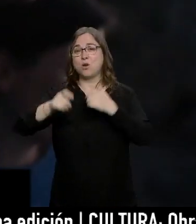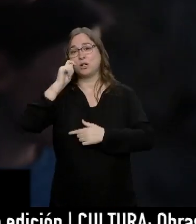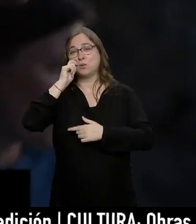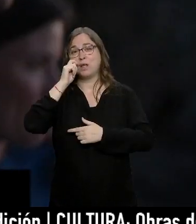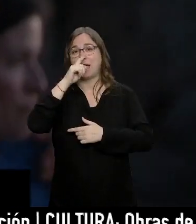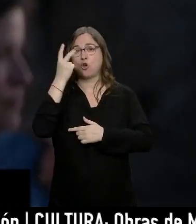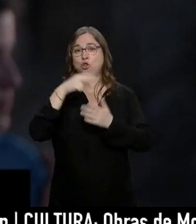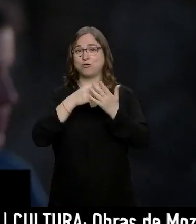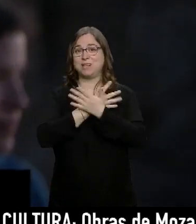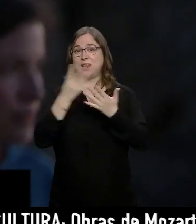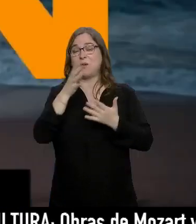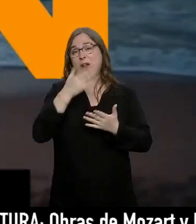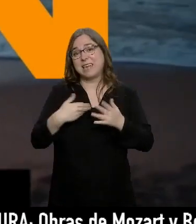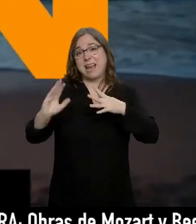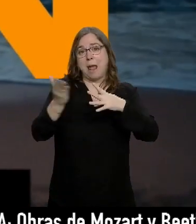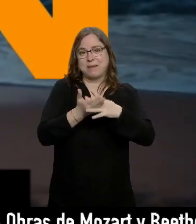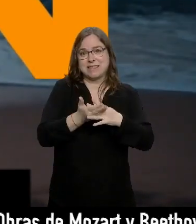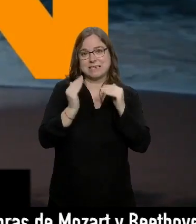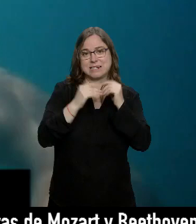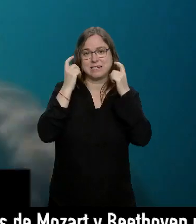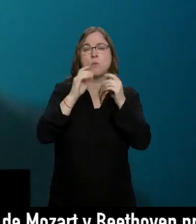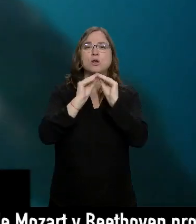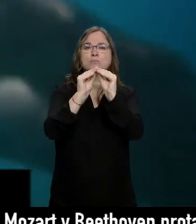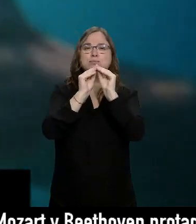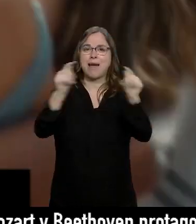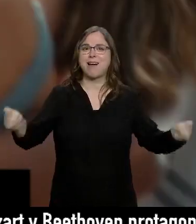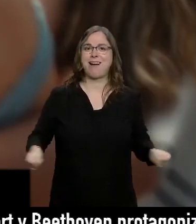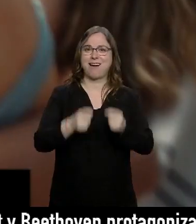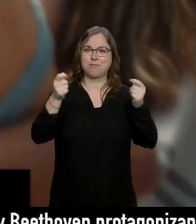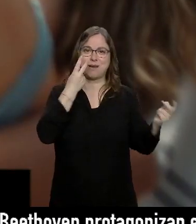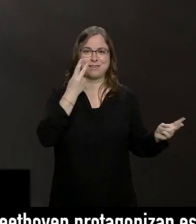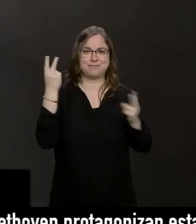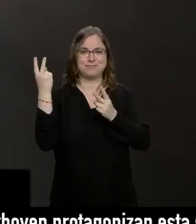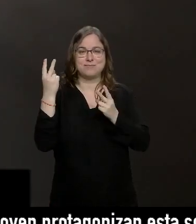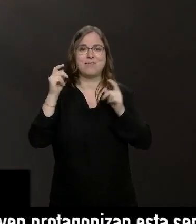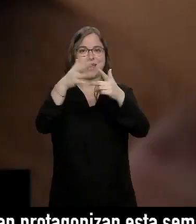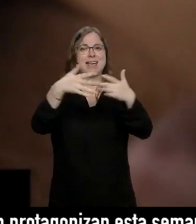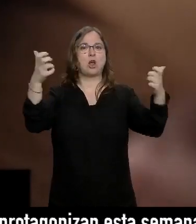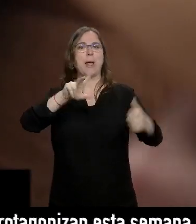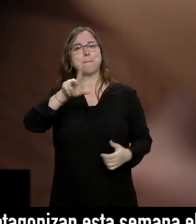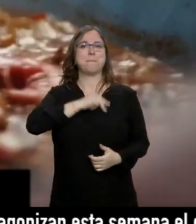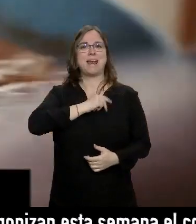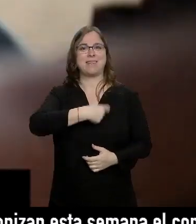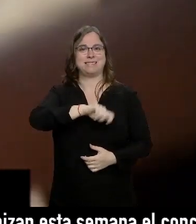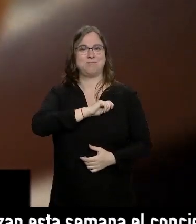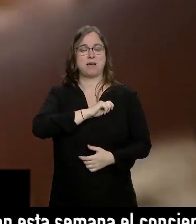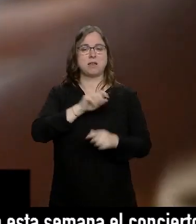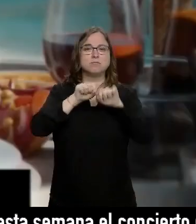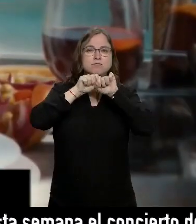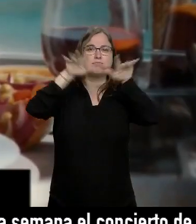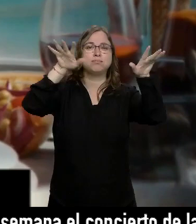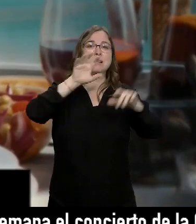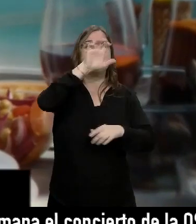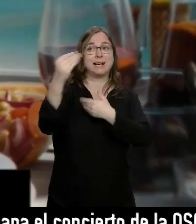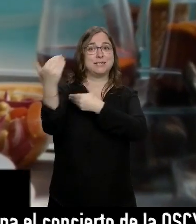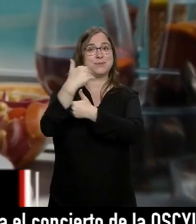de 2019. Para ello ha elaborado esta campaña con el eslogan "Te mereces España". La lanzará en los países que más